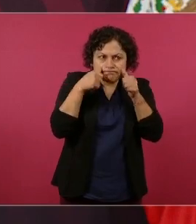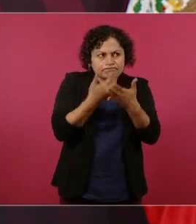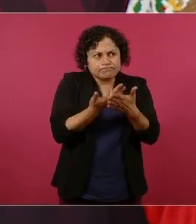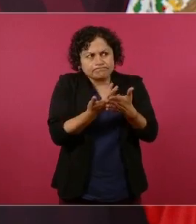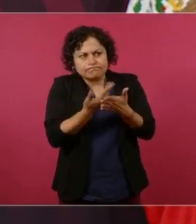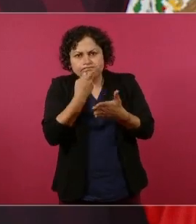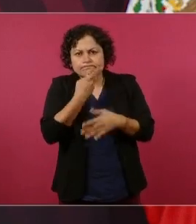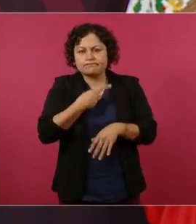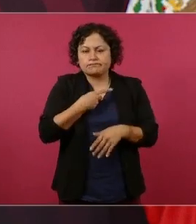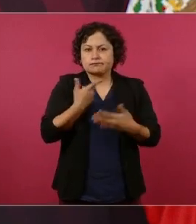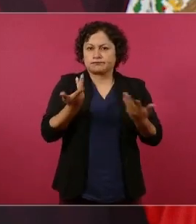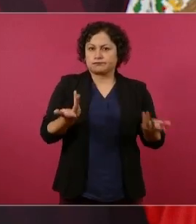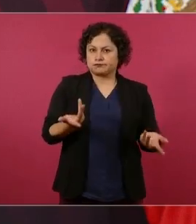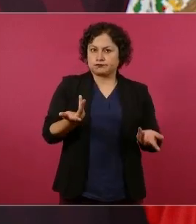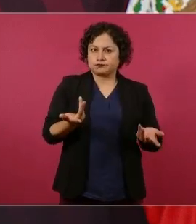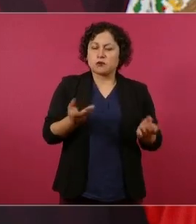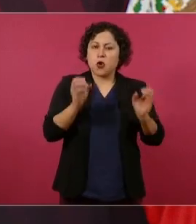Estado,